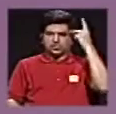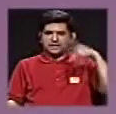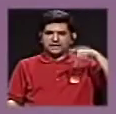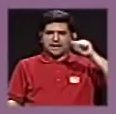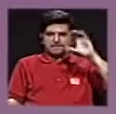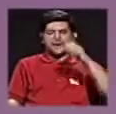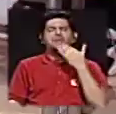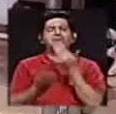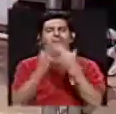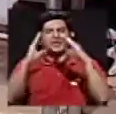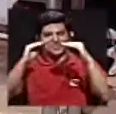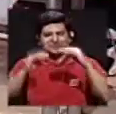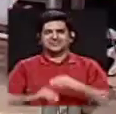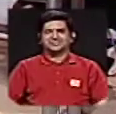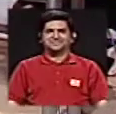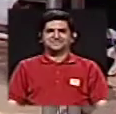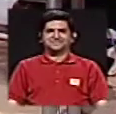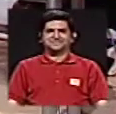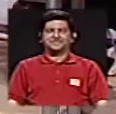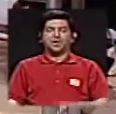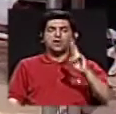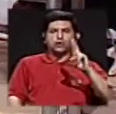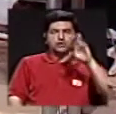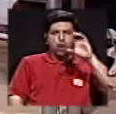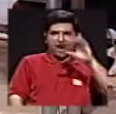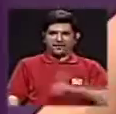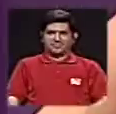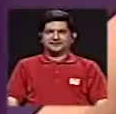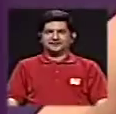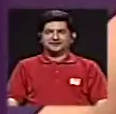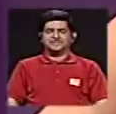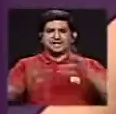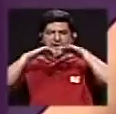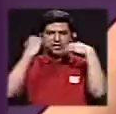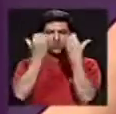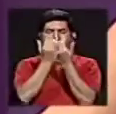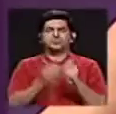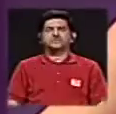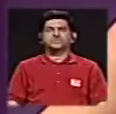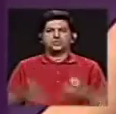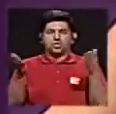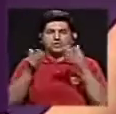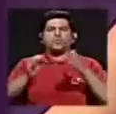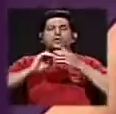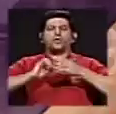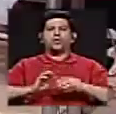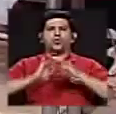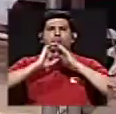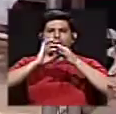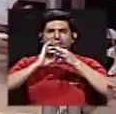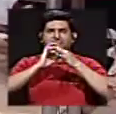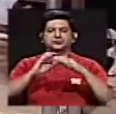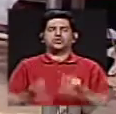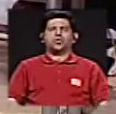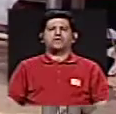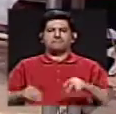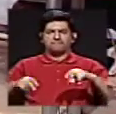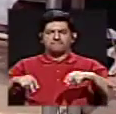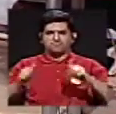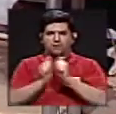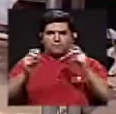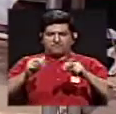buenas noches ana rita rocío carranza de la comisión por la coalición viva y